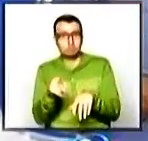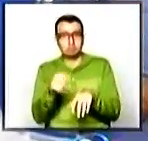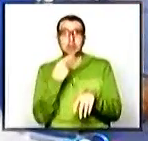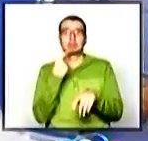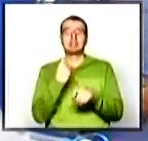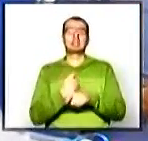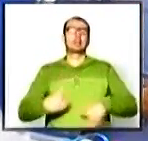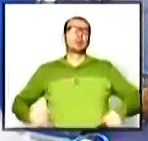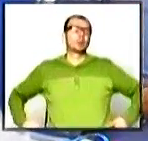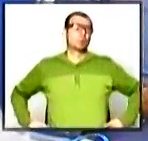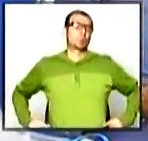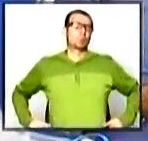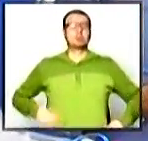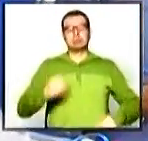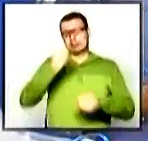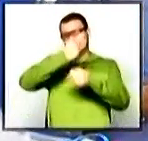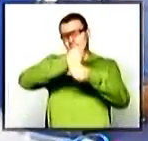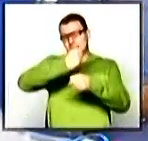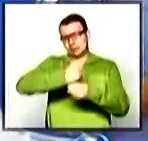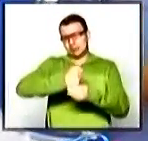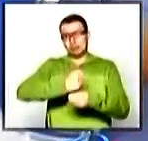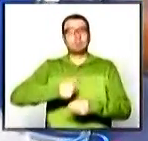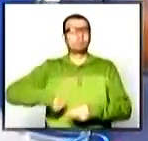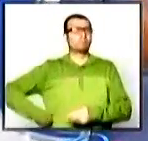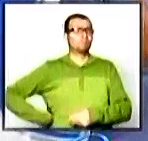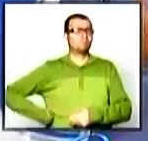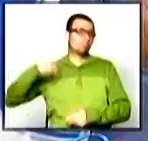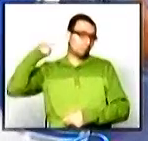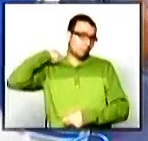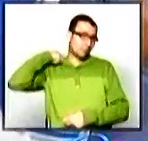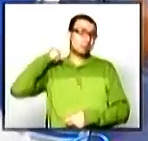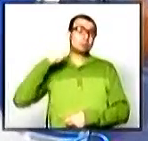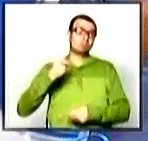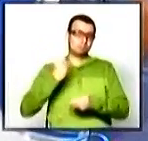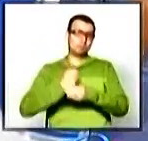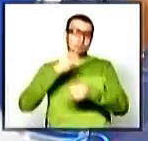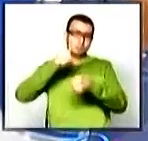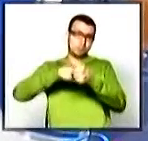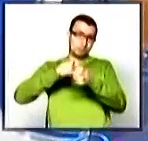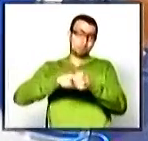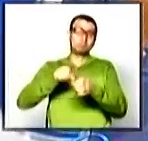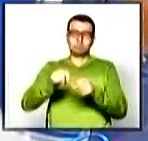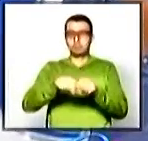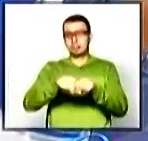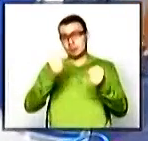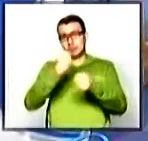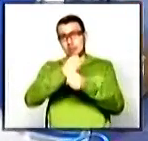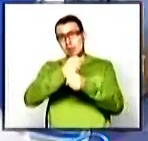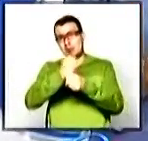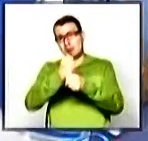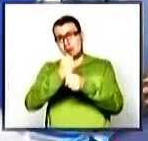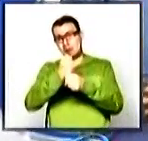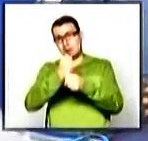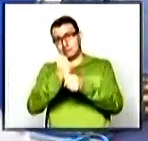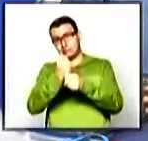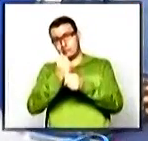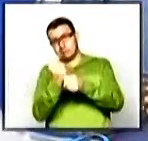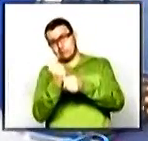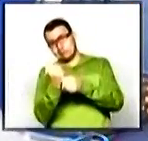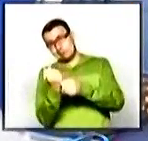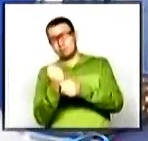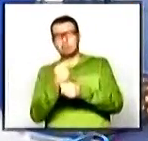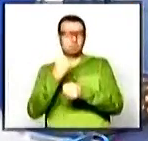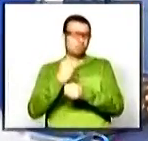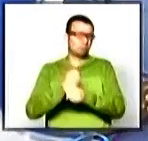articulaciones, esas vértebras empiezan a desencadenar ciertas, digamos que desplazamientos y compresiones